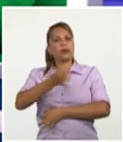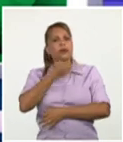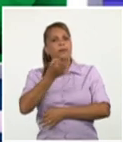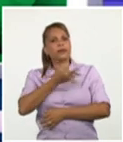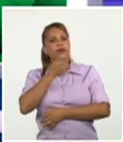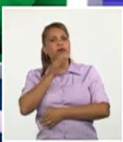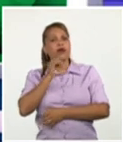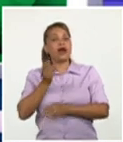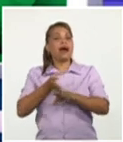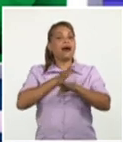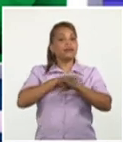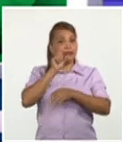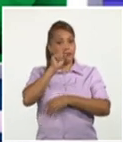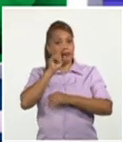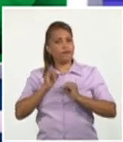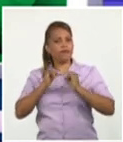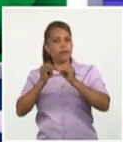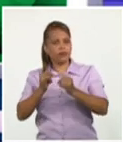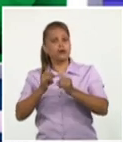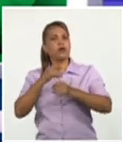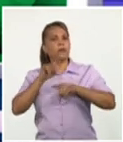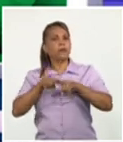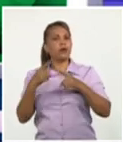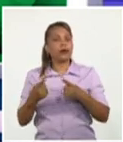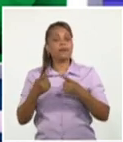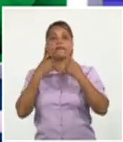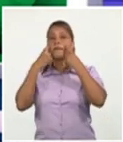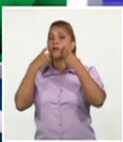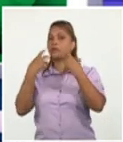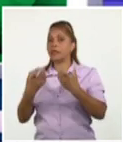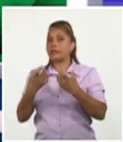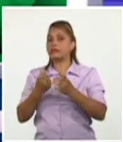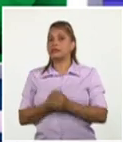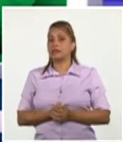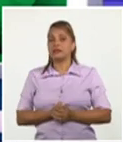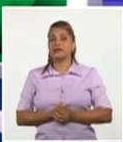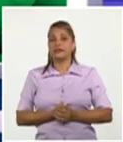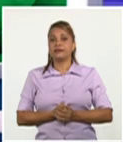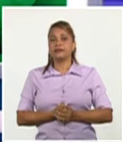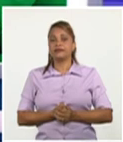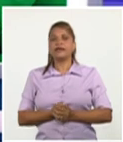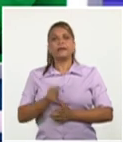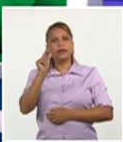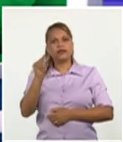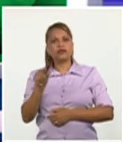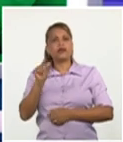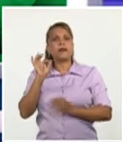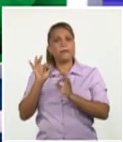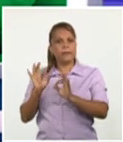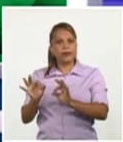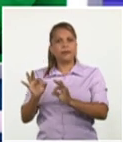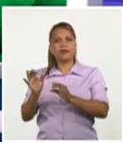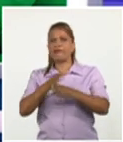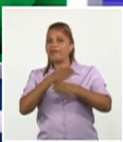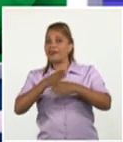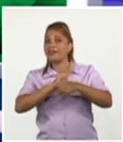información, teniendo en cuenta la importancia de que estas personas que tienen estas